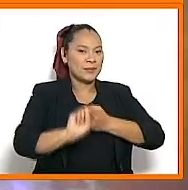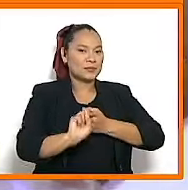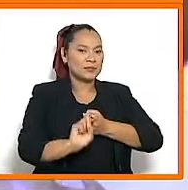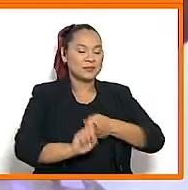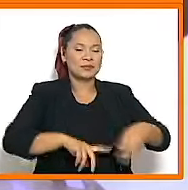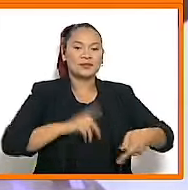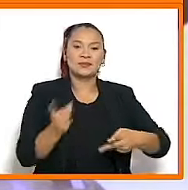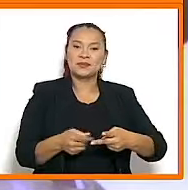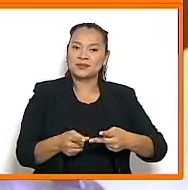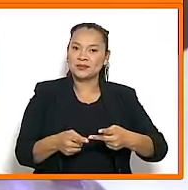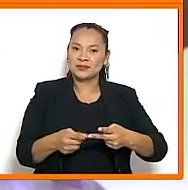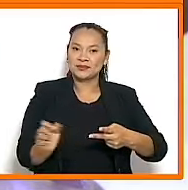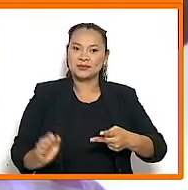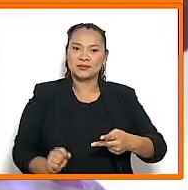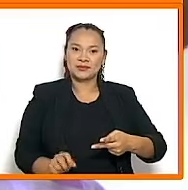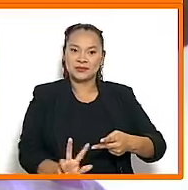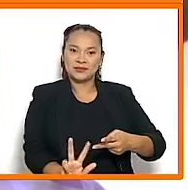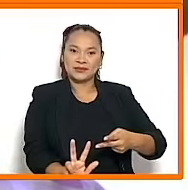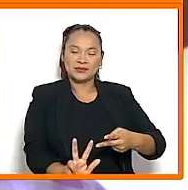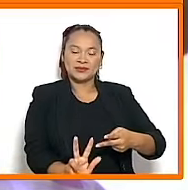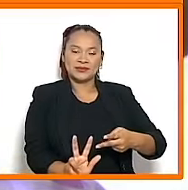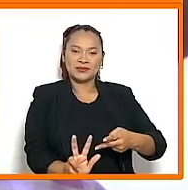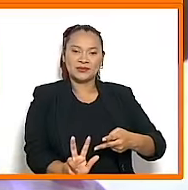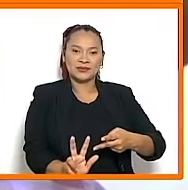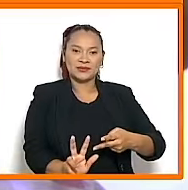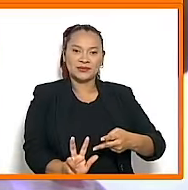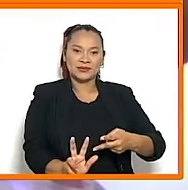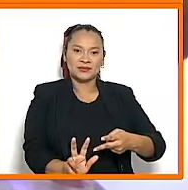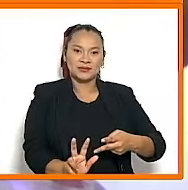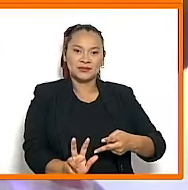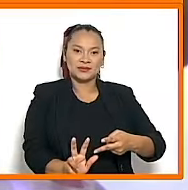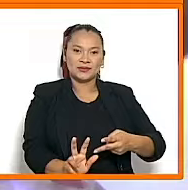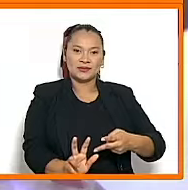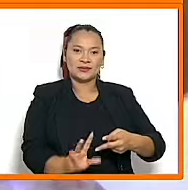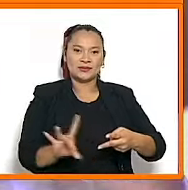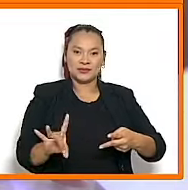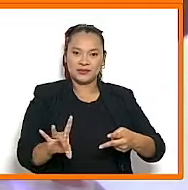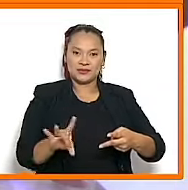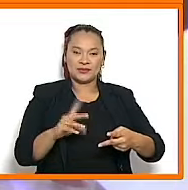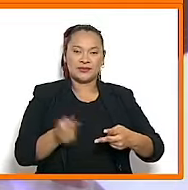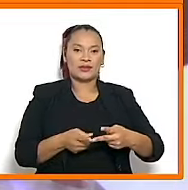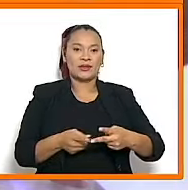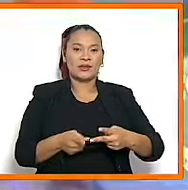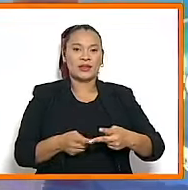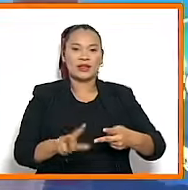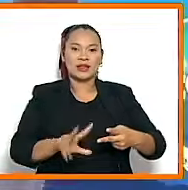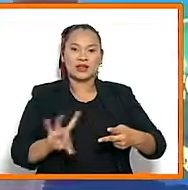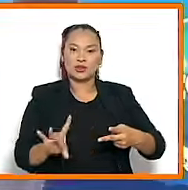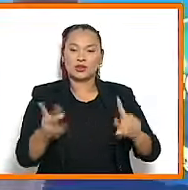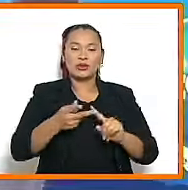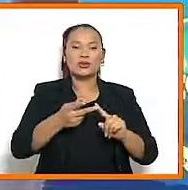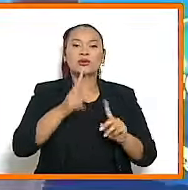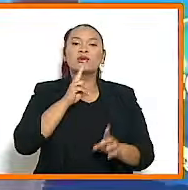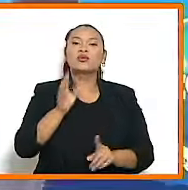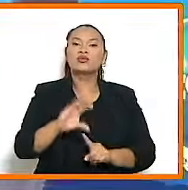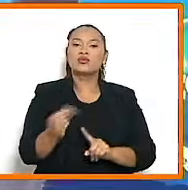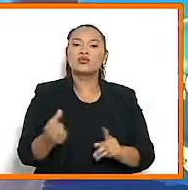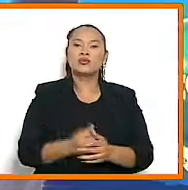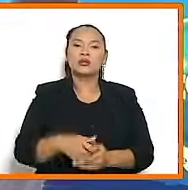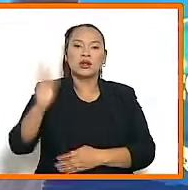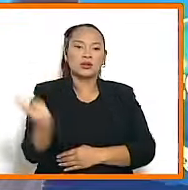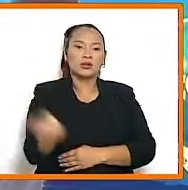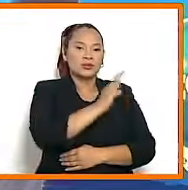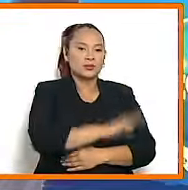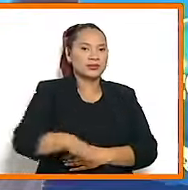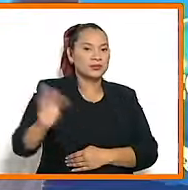primer dígito. 3, segundo dígito. 8, número ganador 38 con su catrachada machete. Con mucho